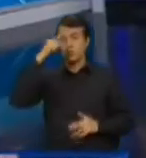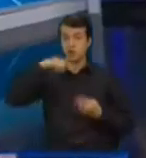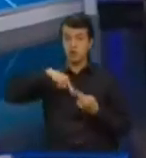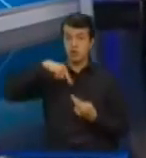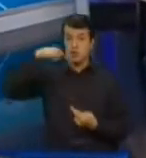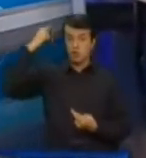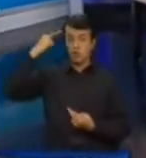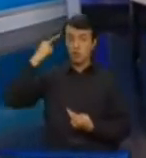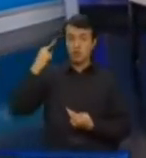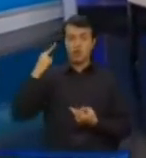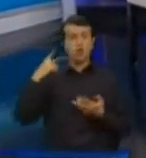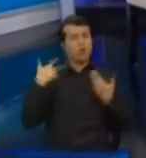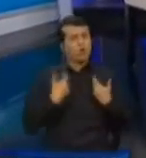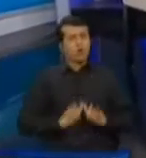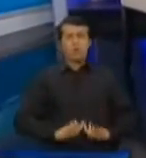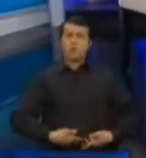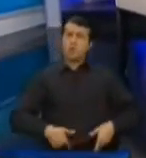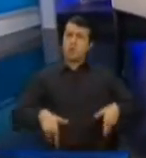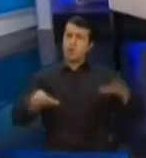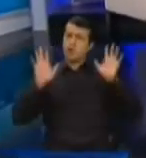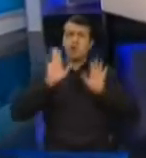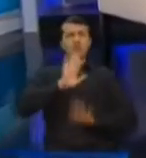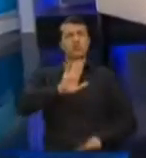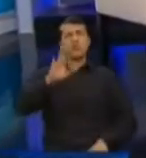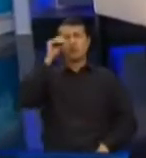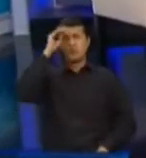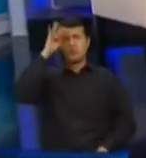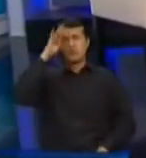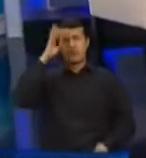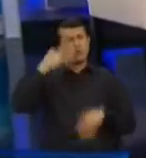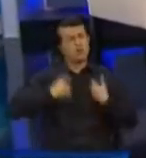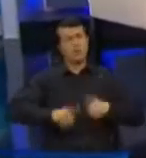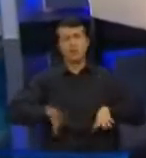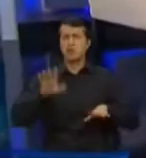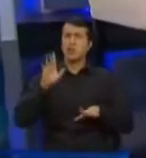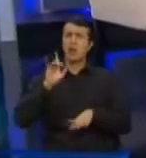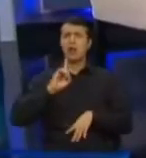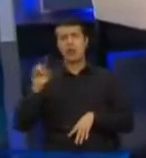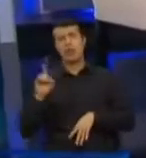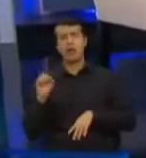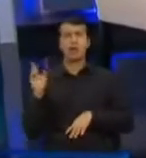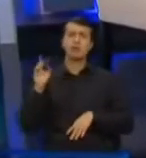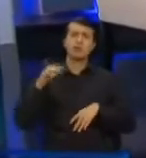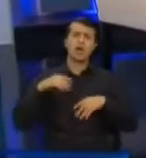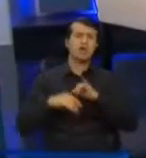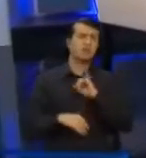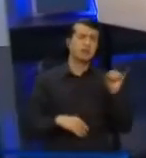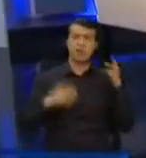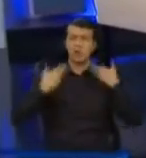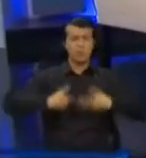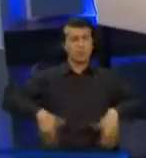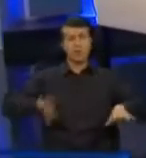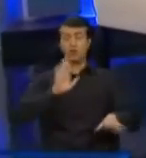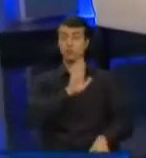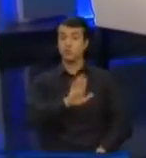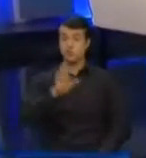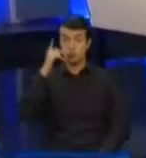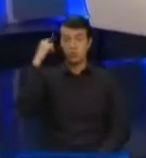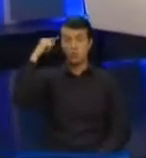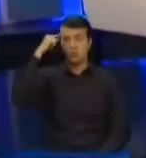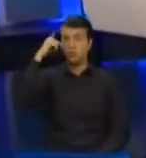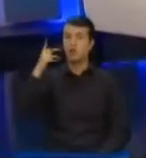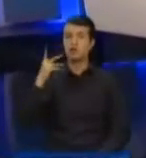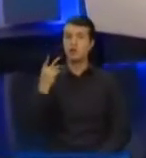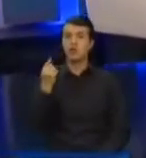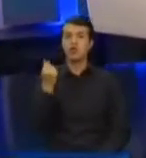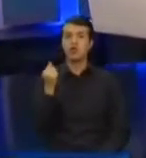región, independientemente del signo ideológico que tengan, de derecha, de centro, de izquierda, son gobiernos que tienen